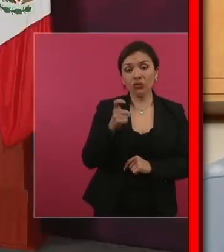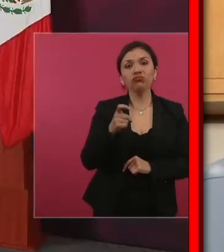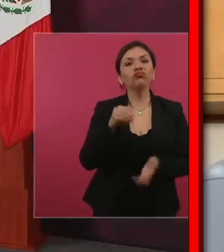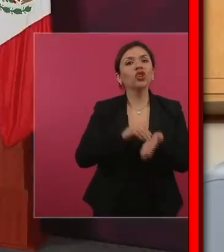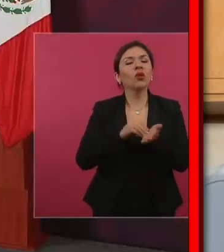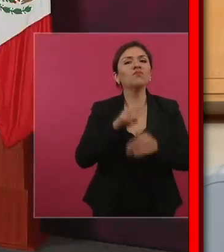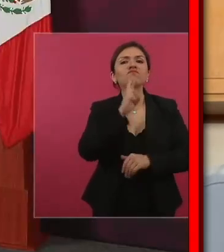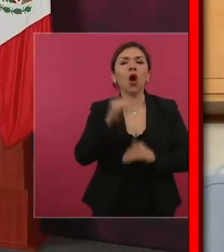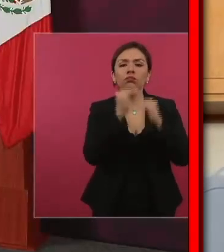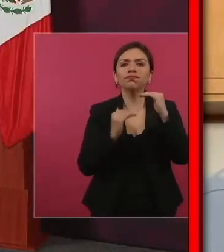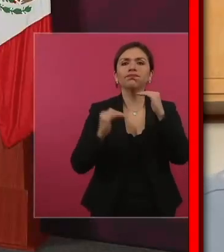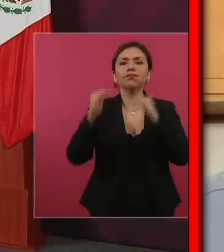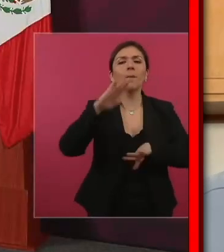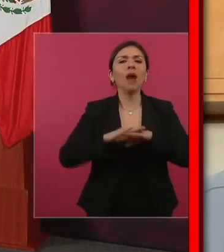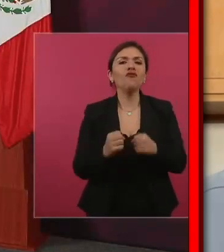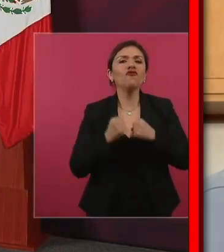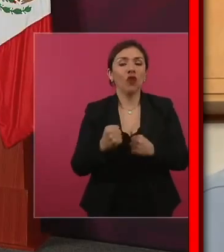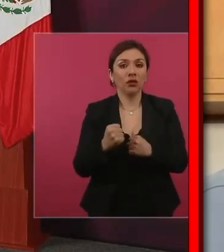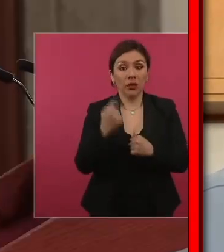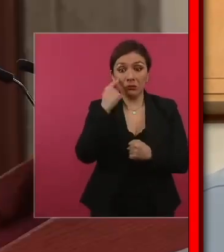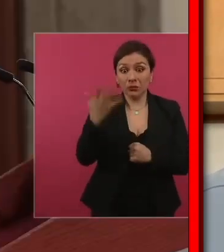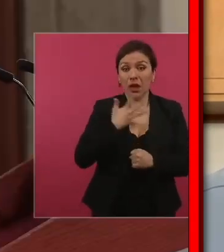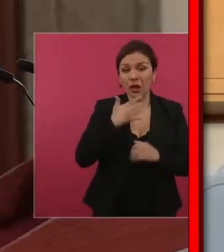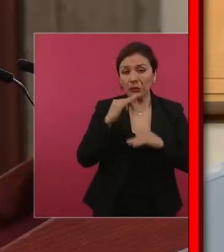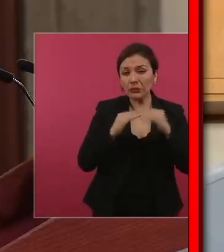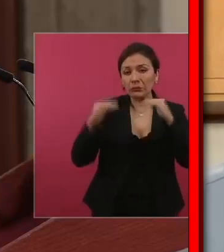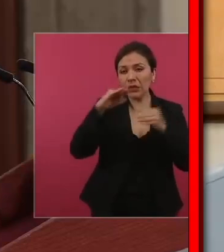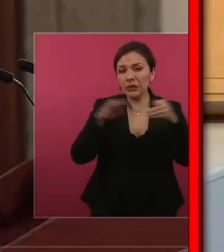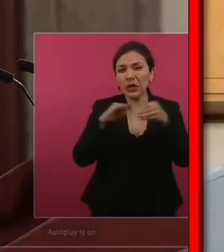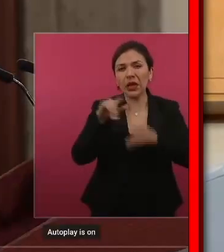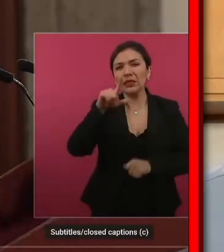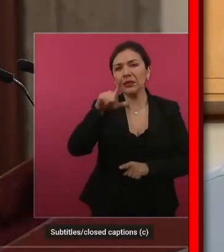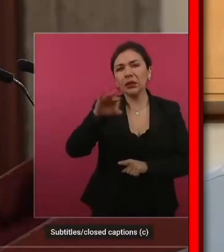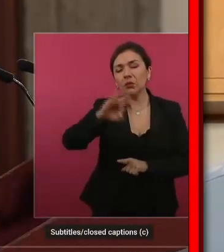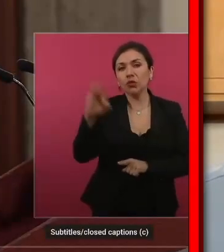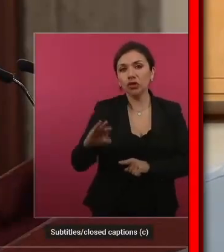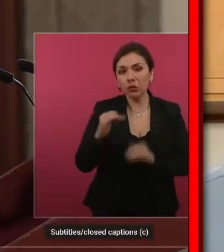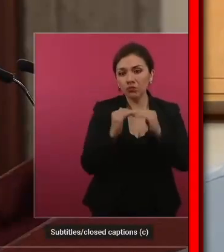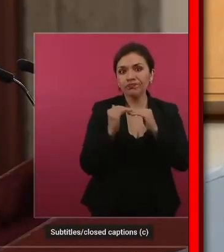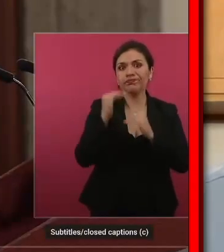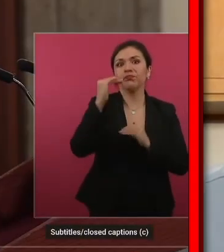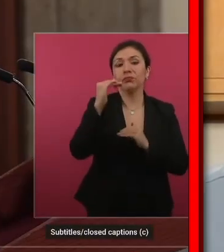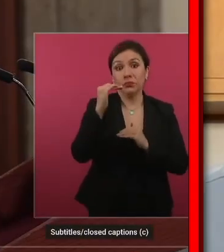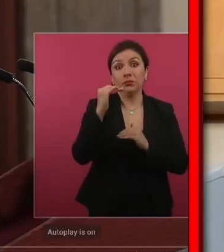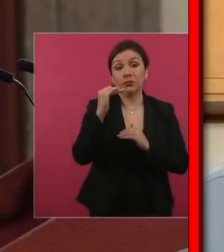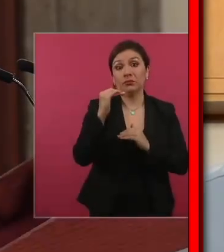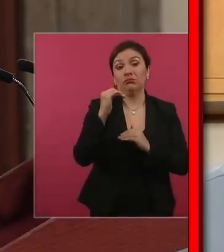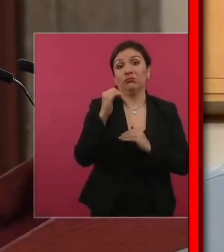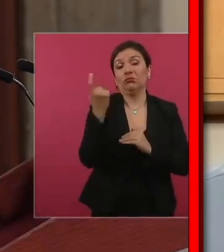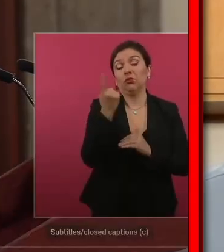con mayor fortaleza un incremento de alrededor del diecisiete por ciento desde que